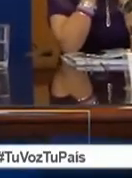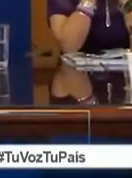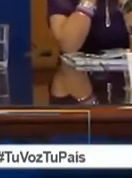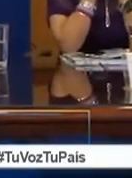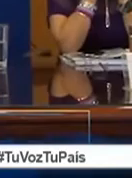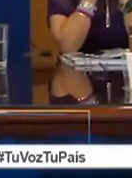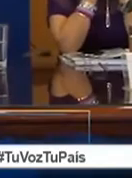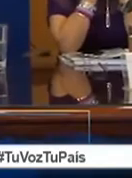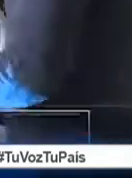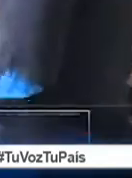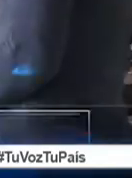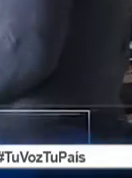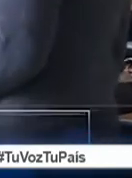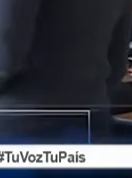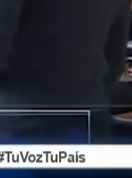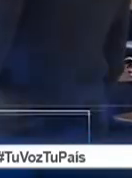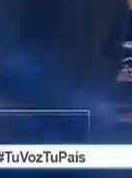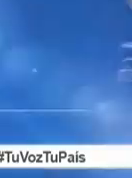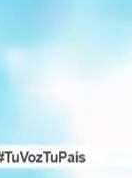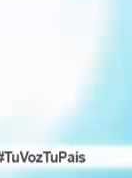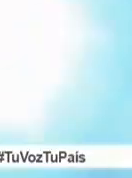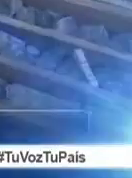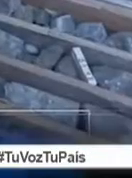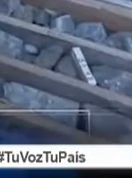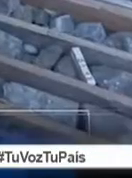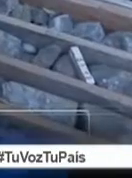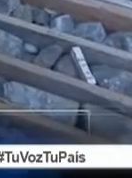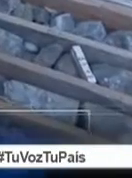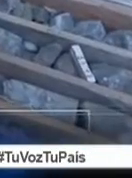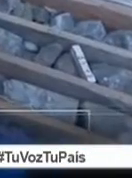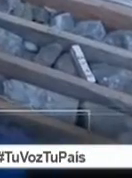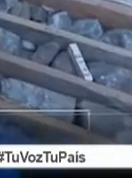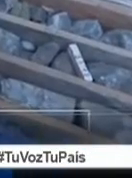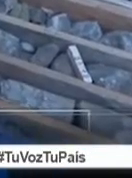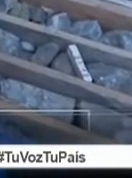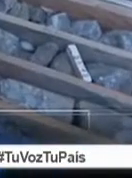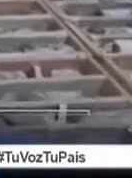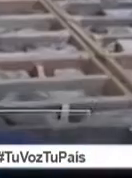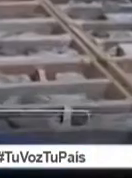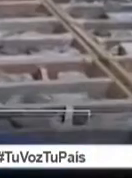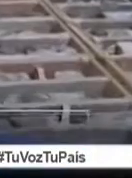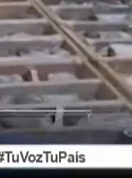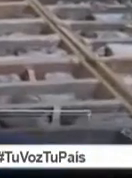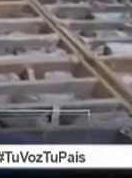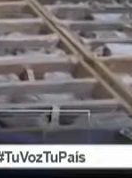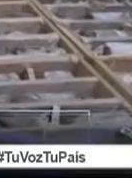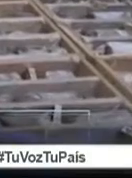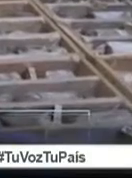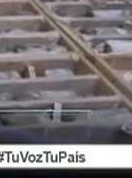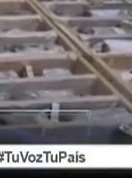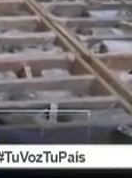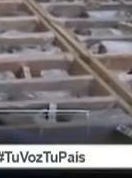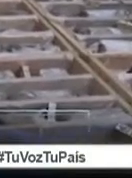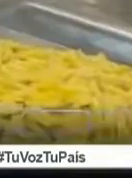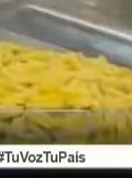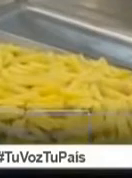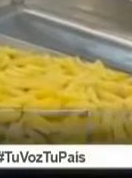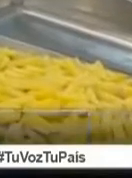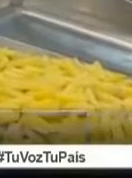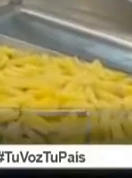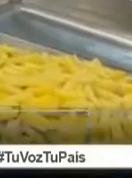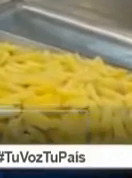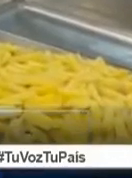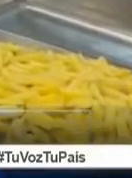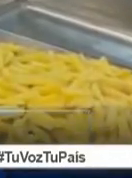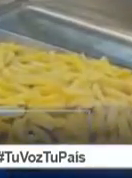a instituciones de educación superior el proyecto minero fruta del norte genera un impacto positivo en la economía de